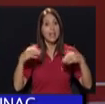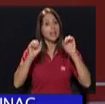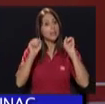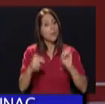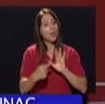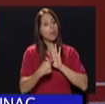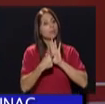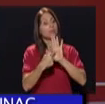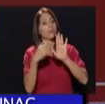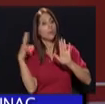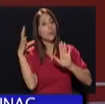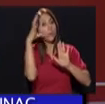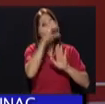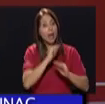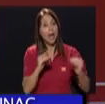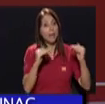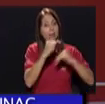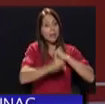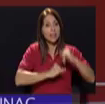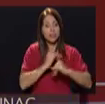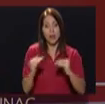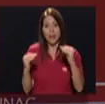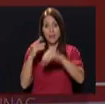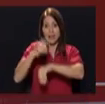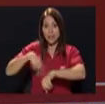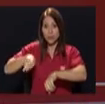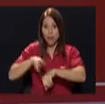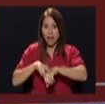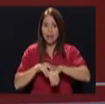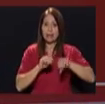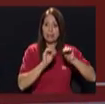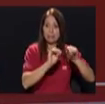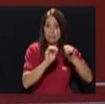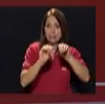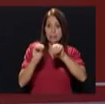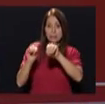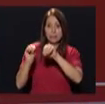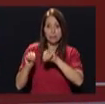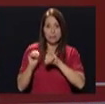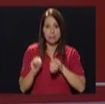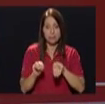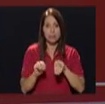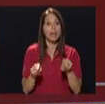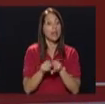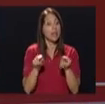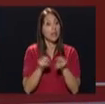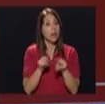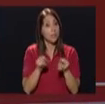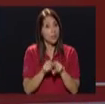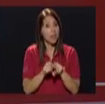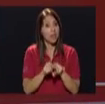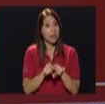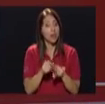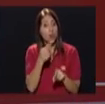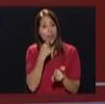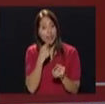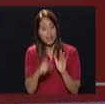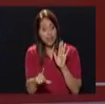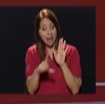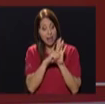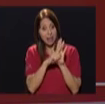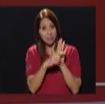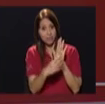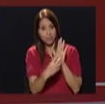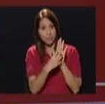refleje y se venda internacionalmente y nacionalmente, educa de alguna manera y que involucre de alguna forma también la parte que